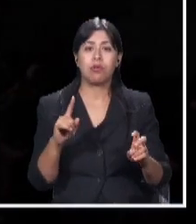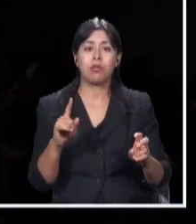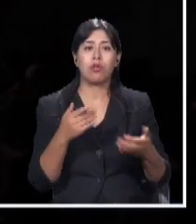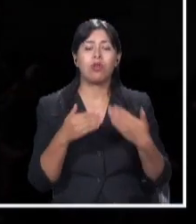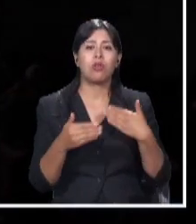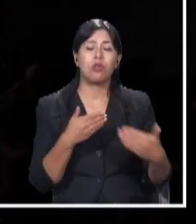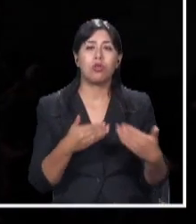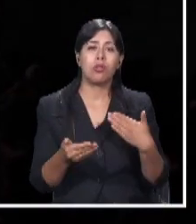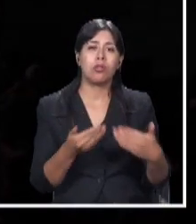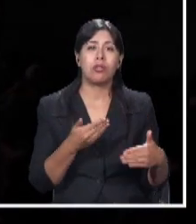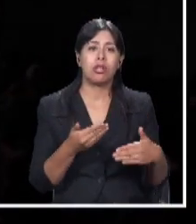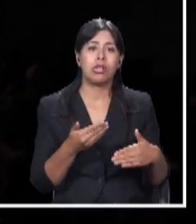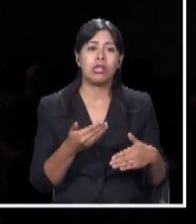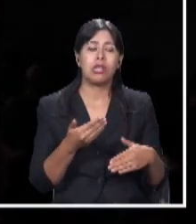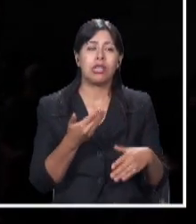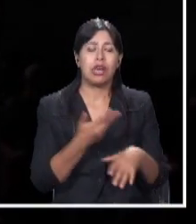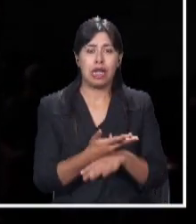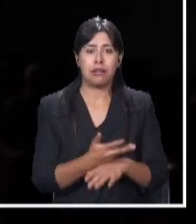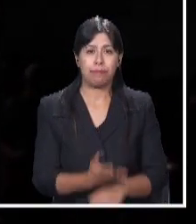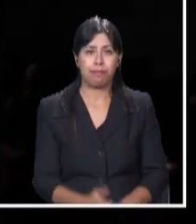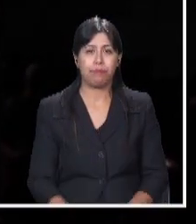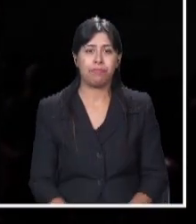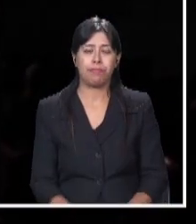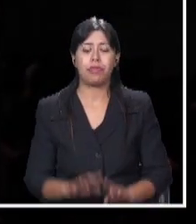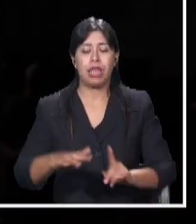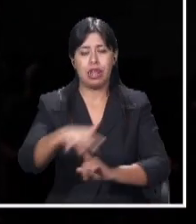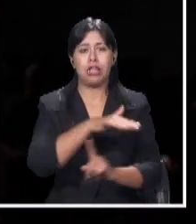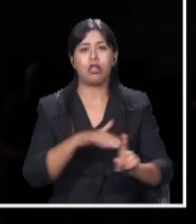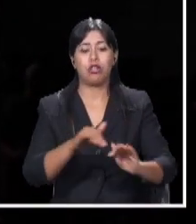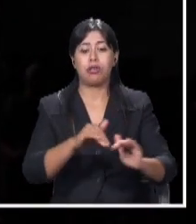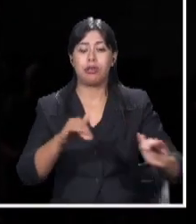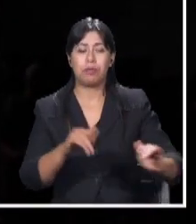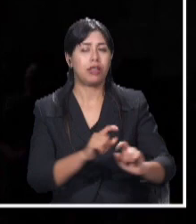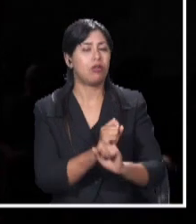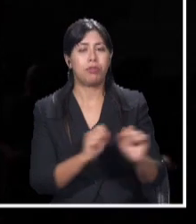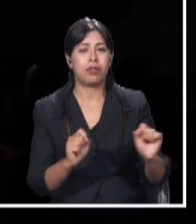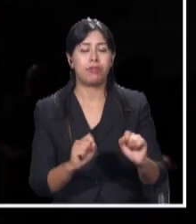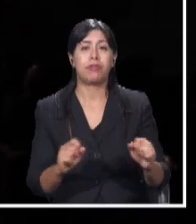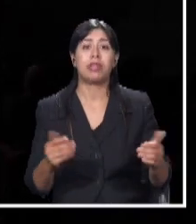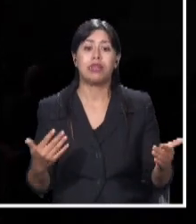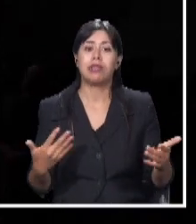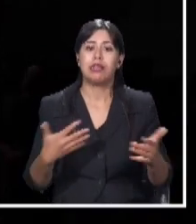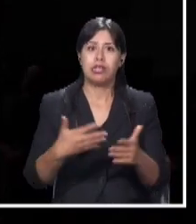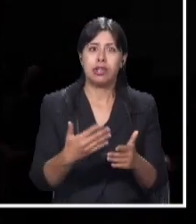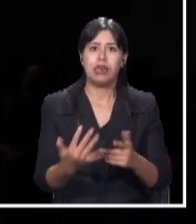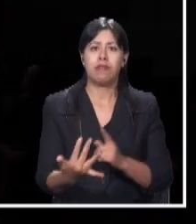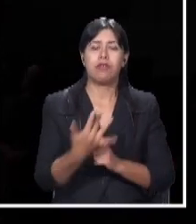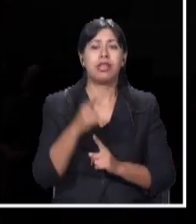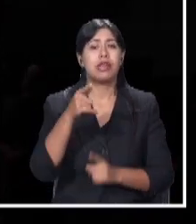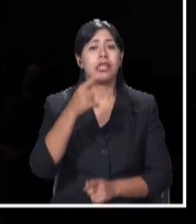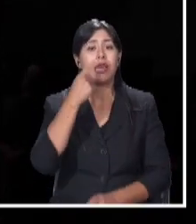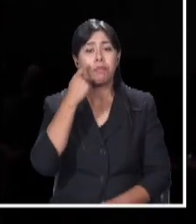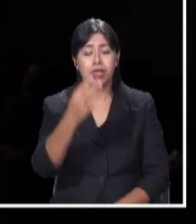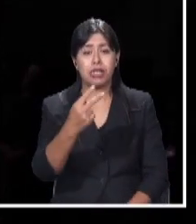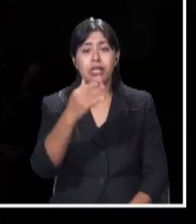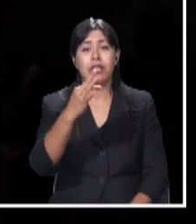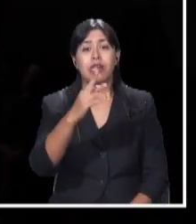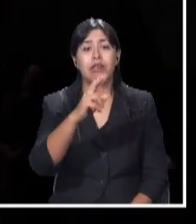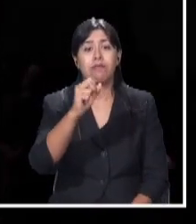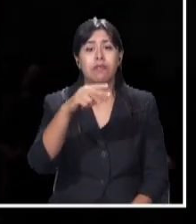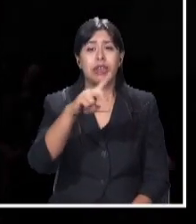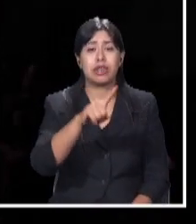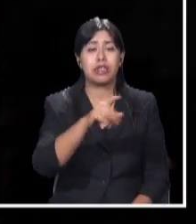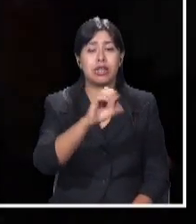están desenvolviendo. Y en esta mirada, que esta mirada viene de Francisco Varela, viene de Gibson en el año